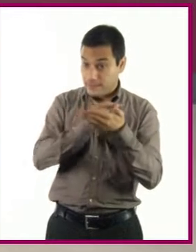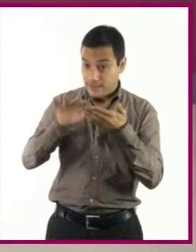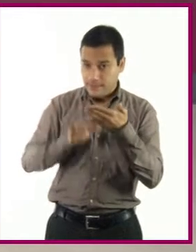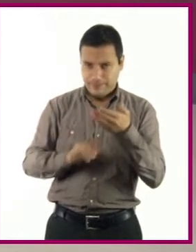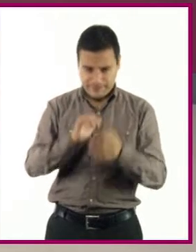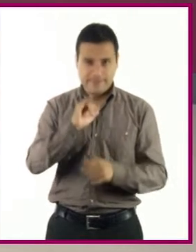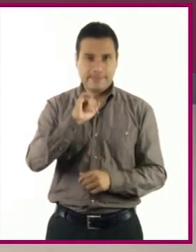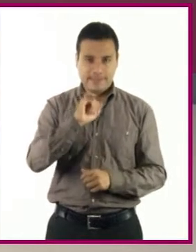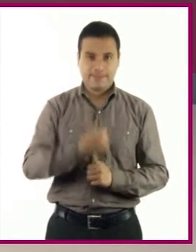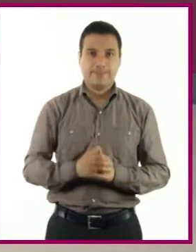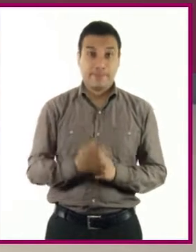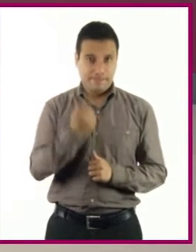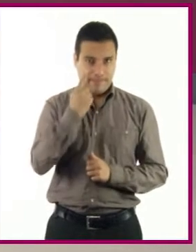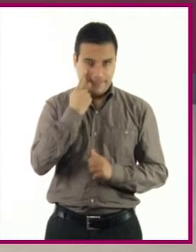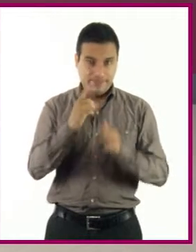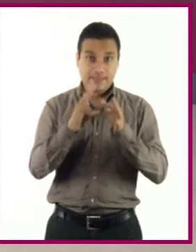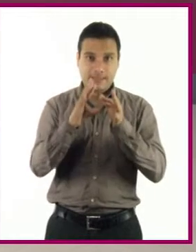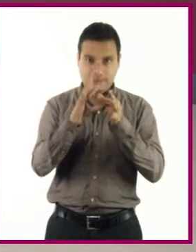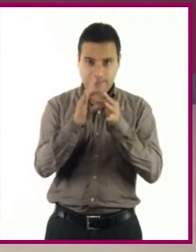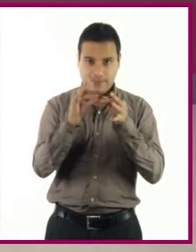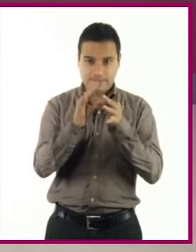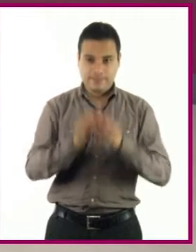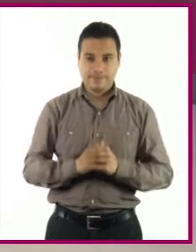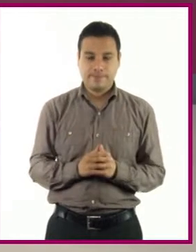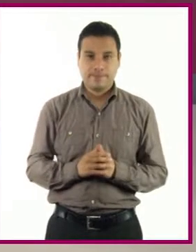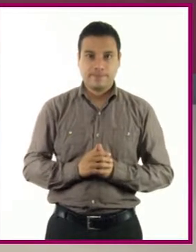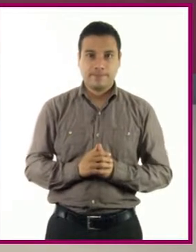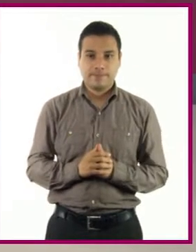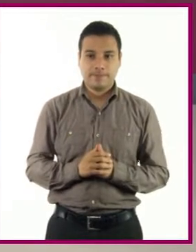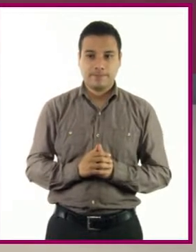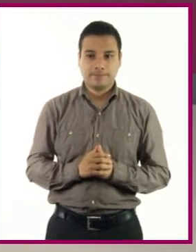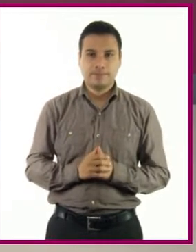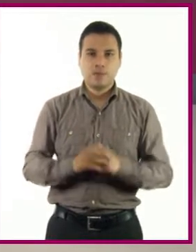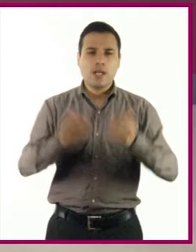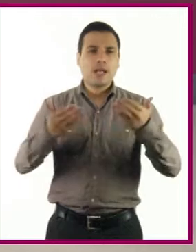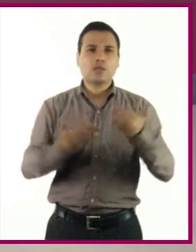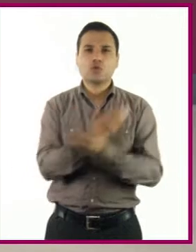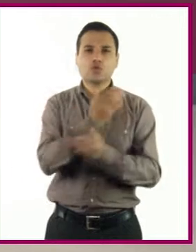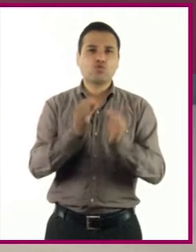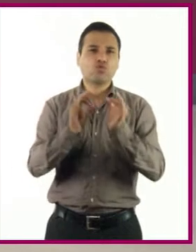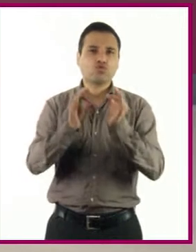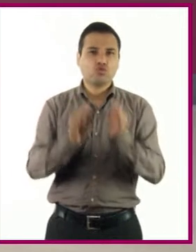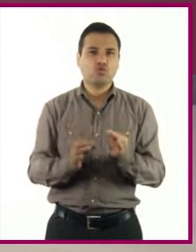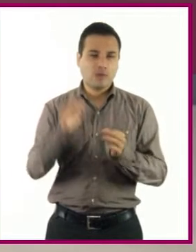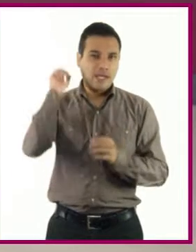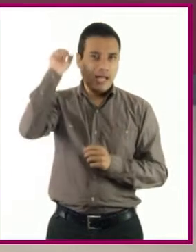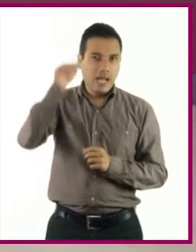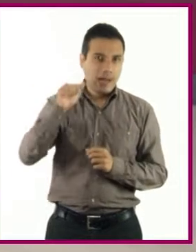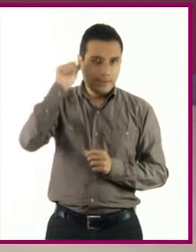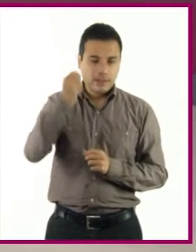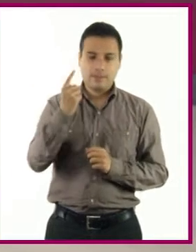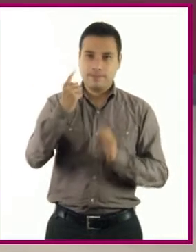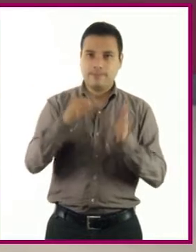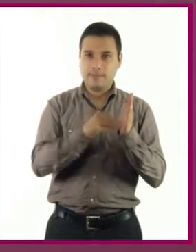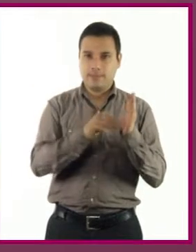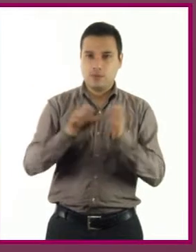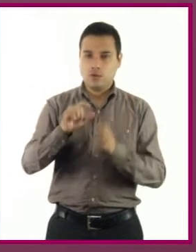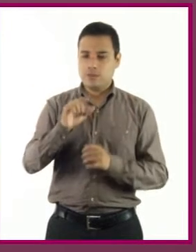supuesto, maestra. Dice así: Mary Wollstonecraft nació en abril de 1759 en